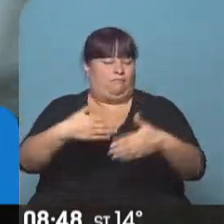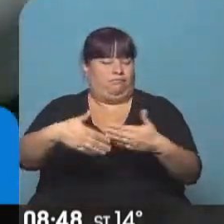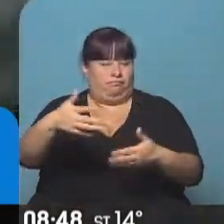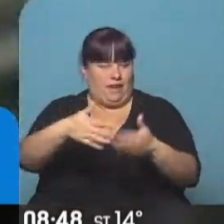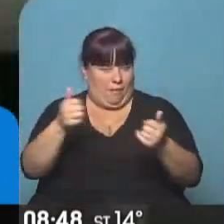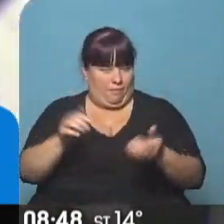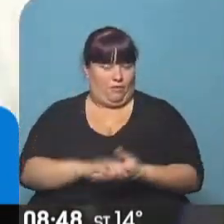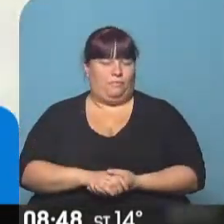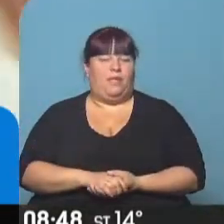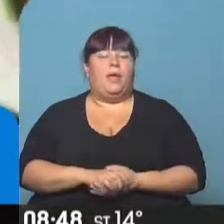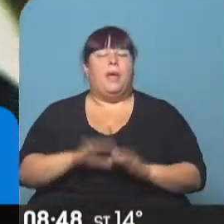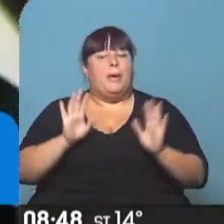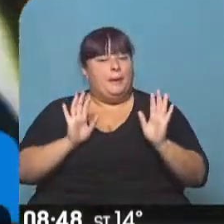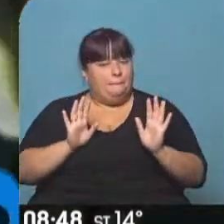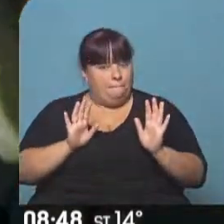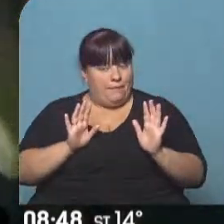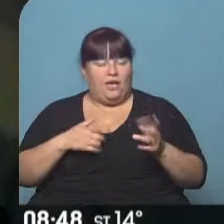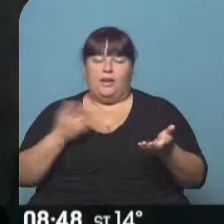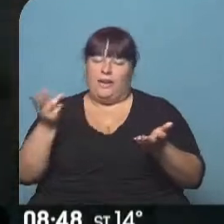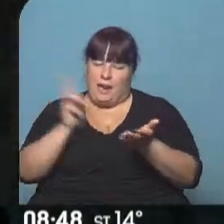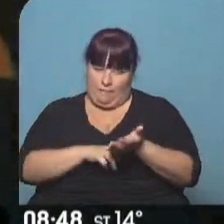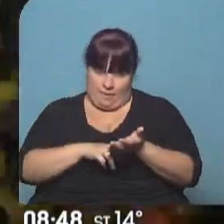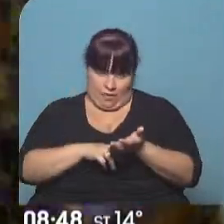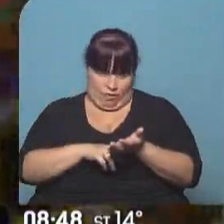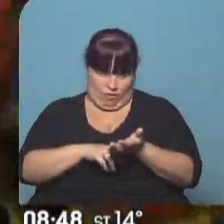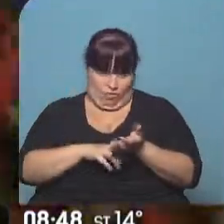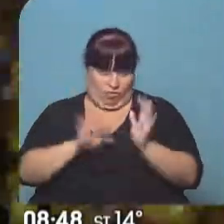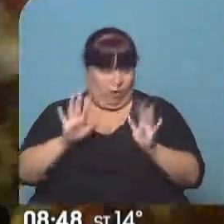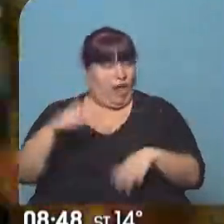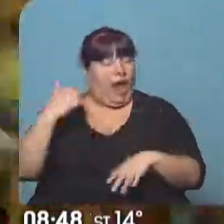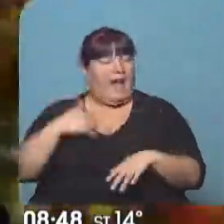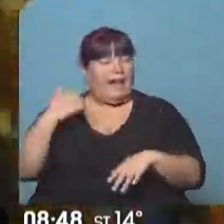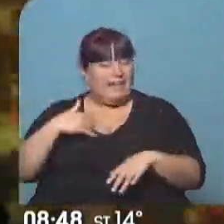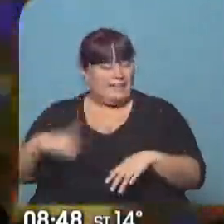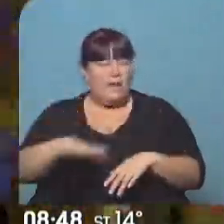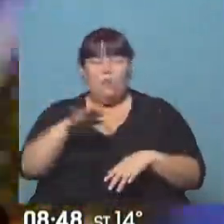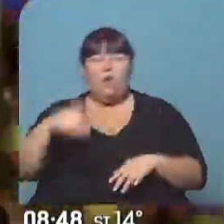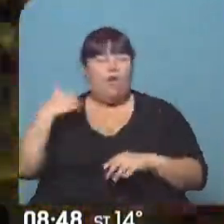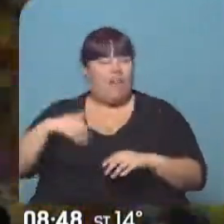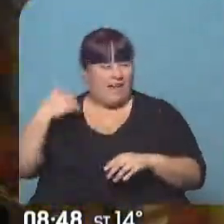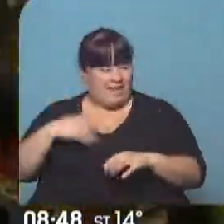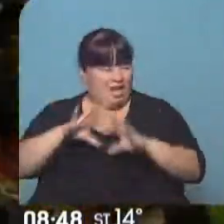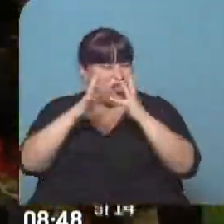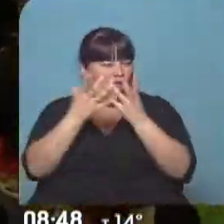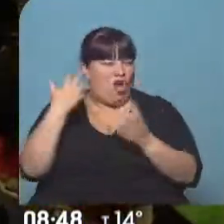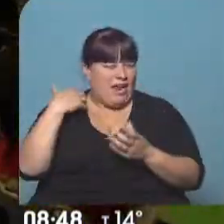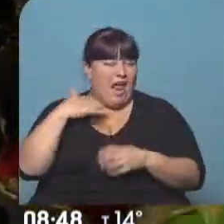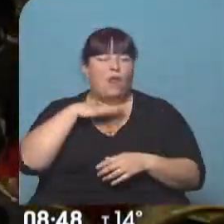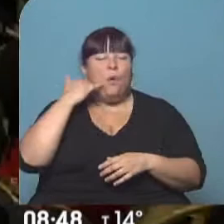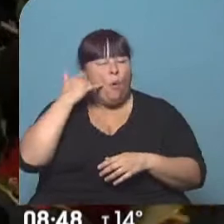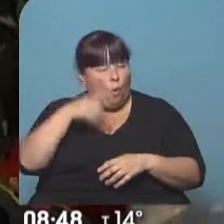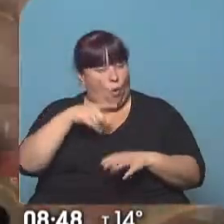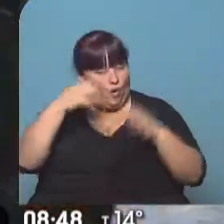inmediatamente pero insisto creo que la argentina el pueblo argentino en general y el pueblo jujeño